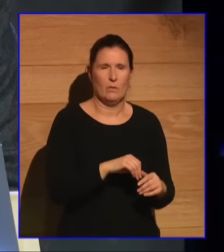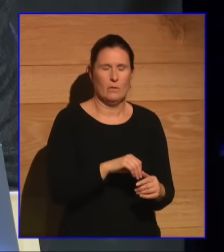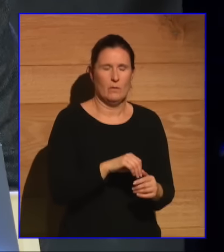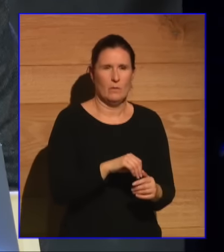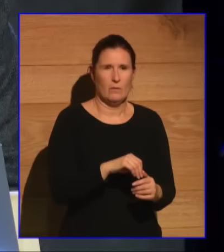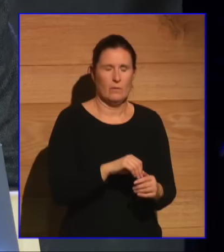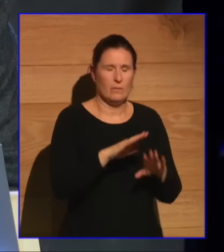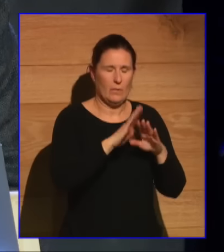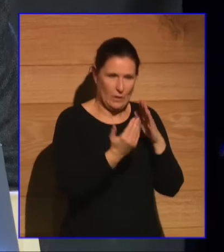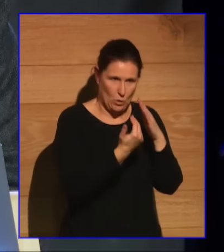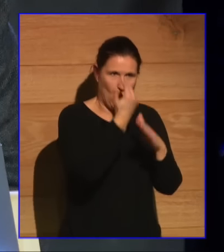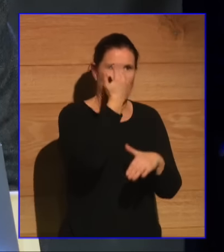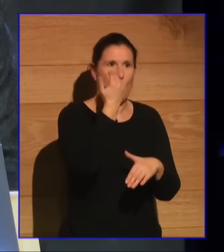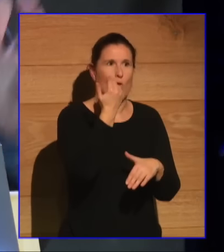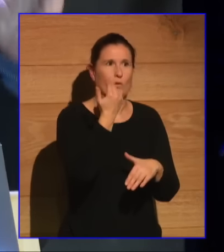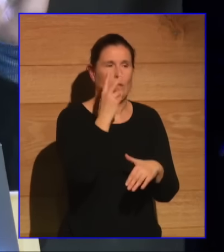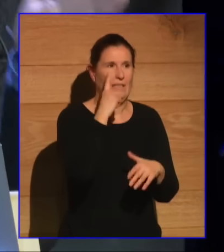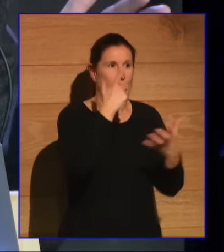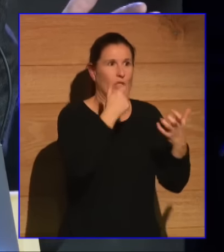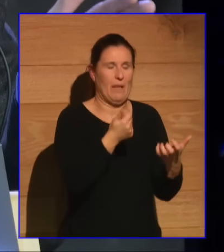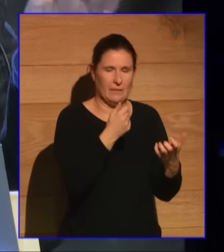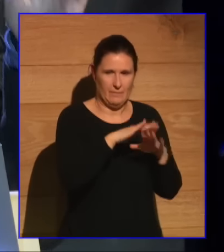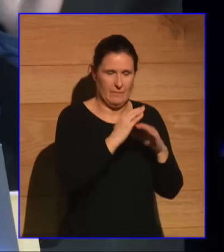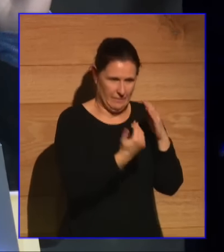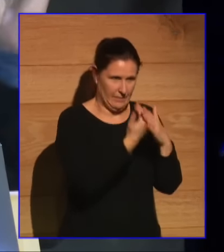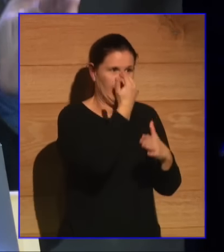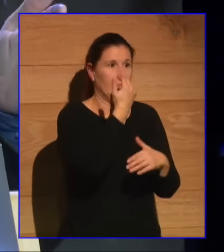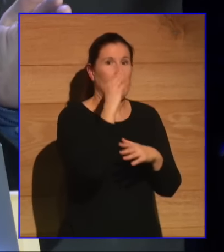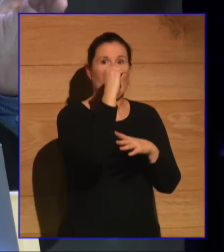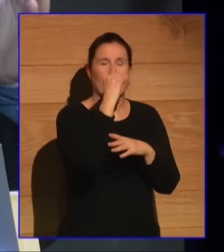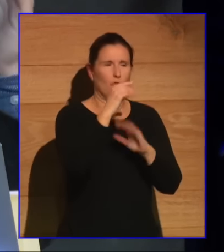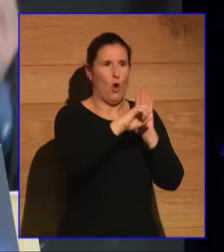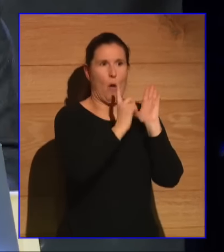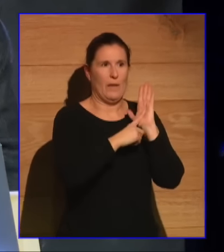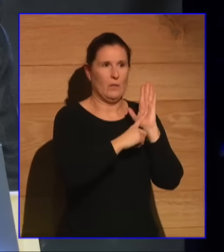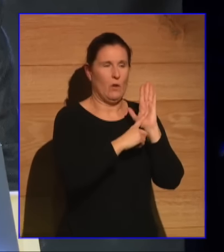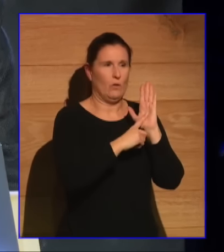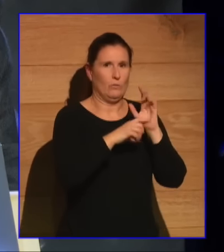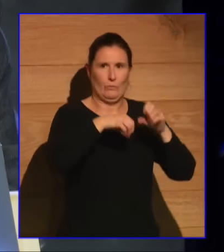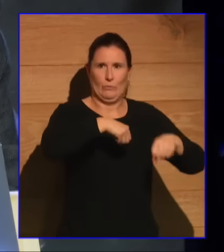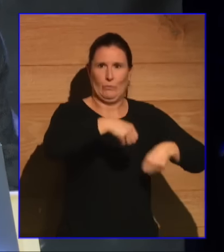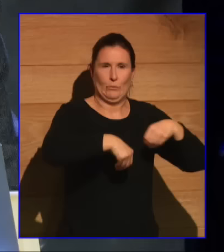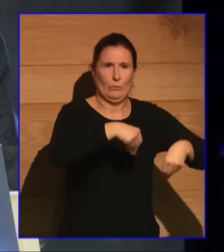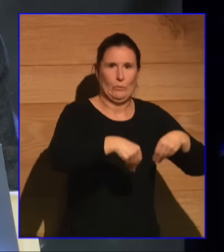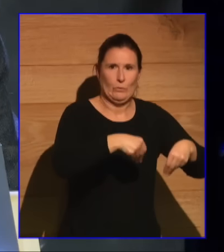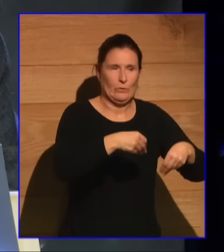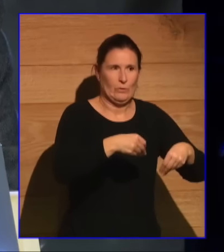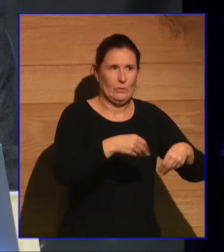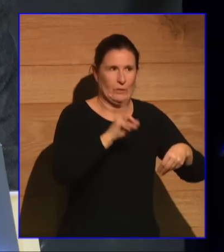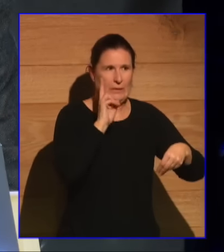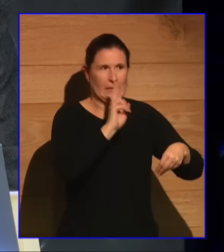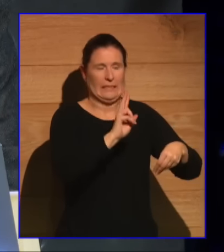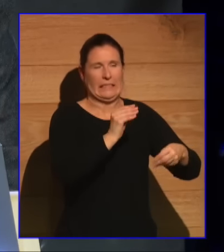más desprotegido el efecto. Uh-huh. A pleno día, dinosaurios enteros, con un sol de justicia encima, es mucho más